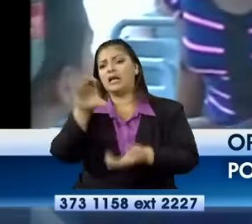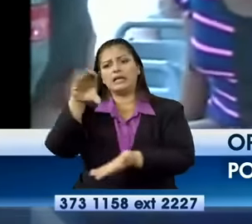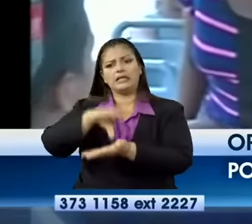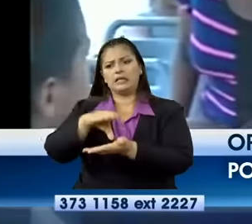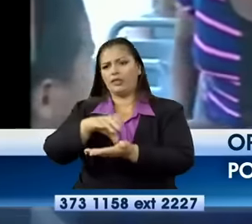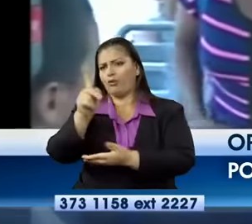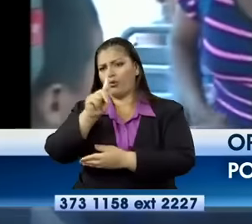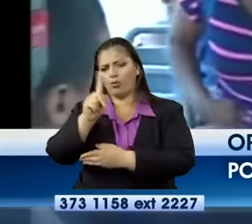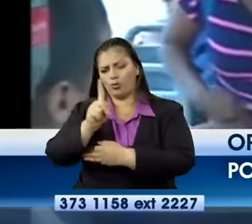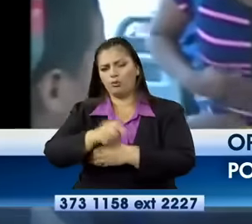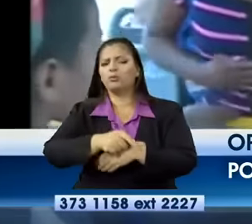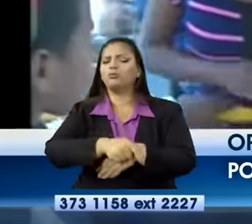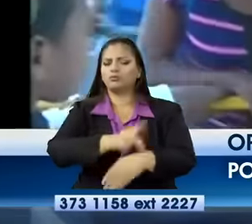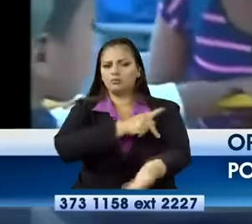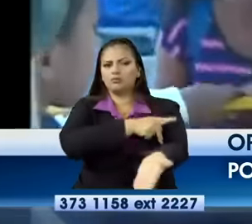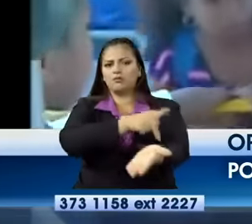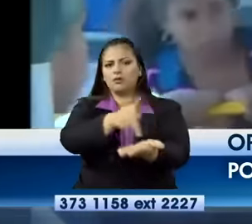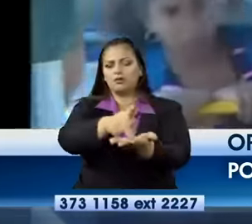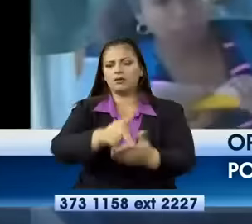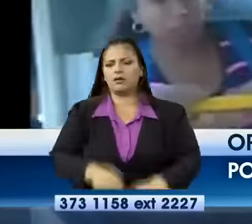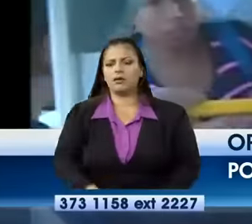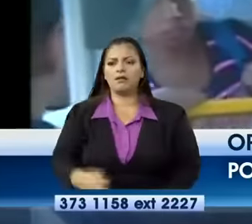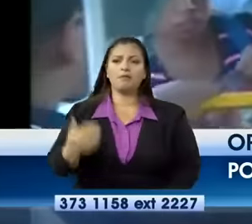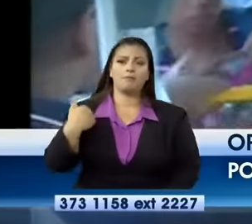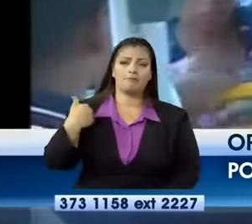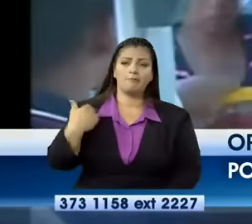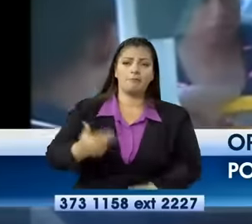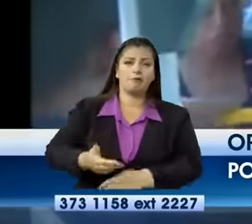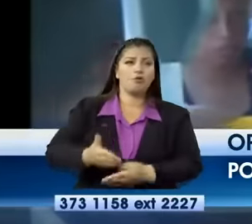utilizan los antisociales cuchillo